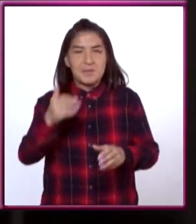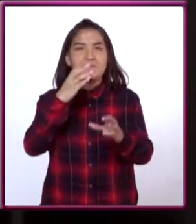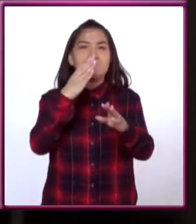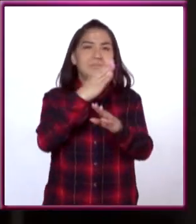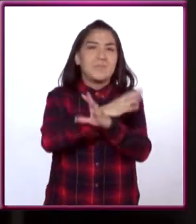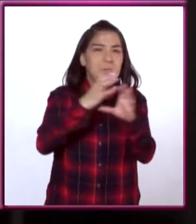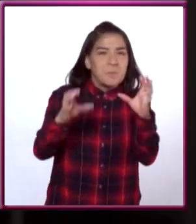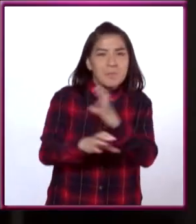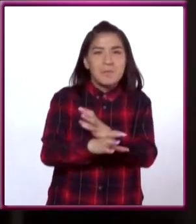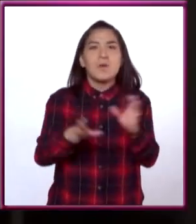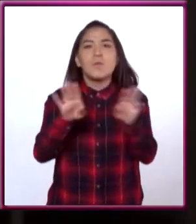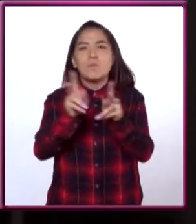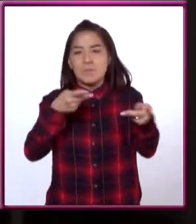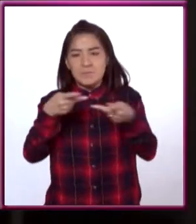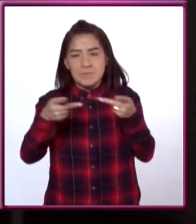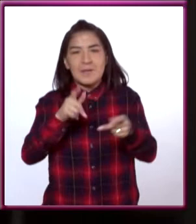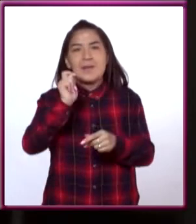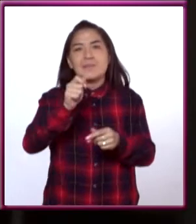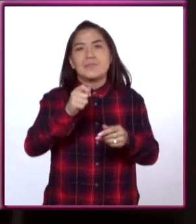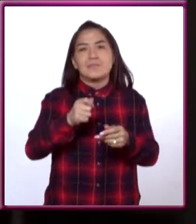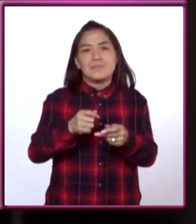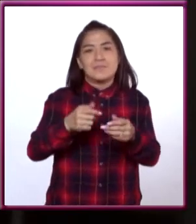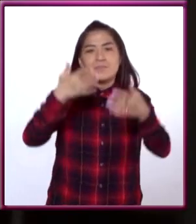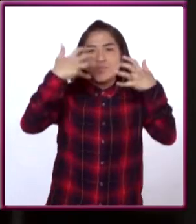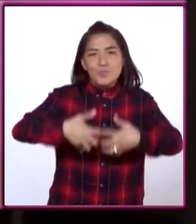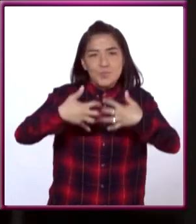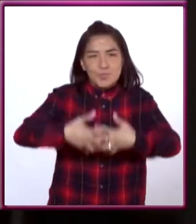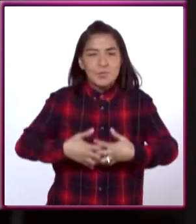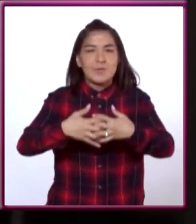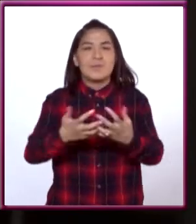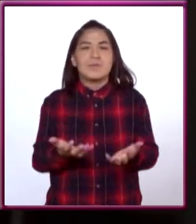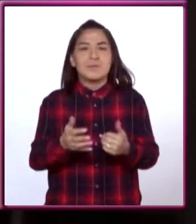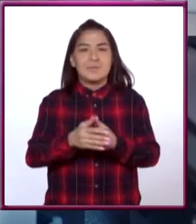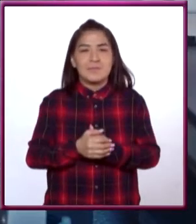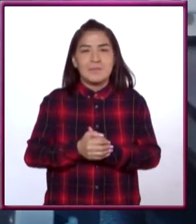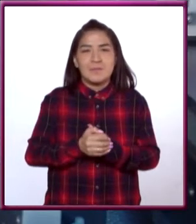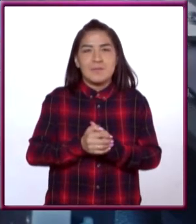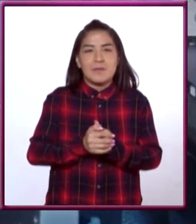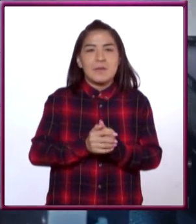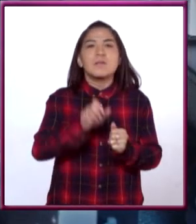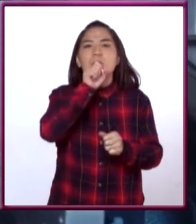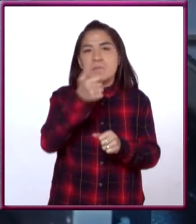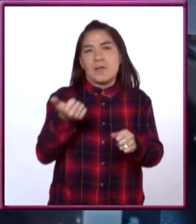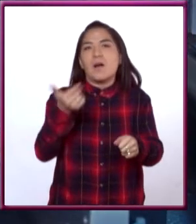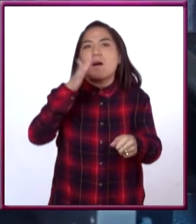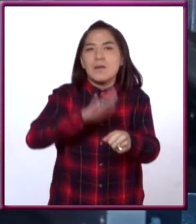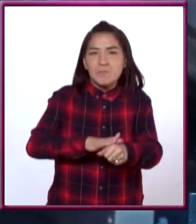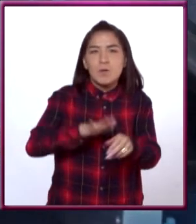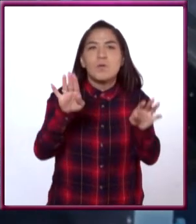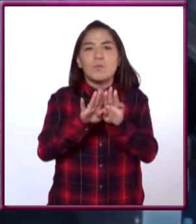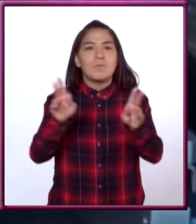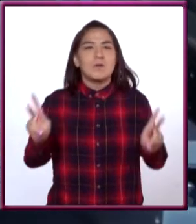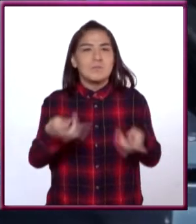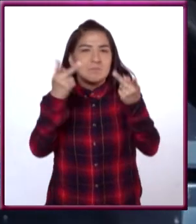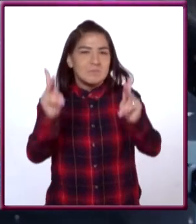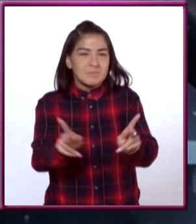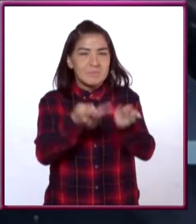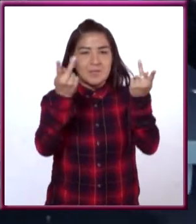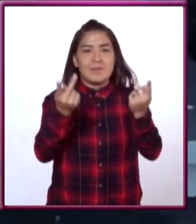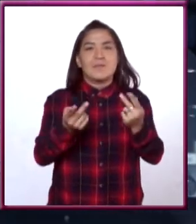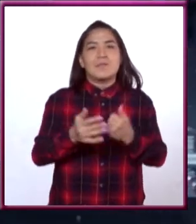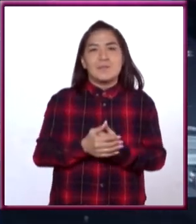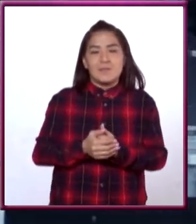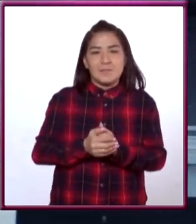productos, elaboración de planes de producción, estrategias de capacidad. En la parte administrativa de una empresa de